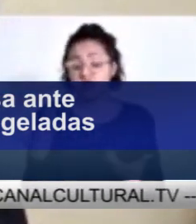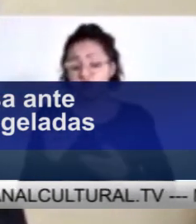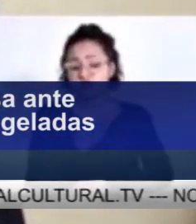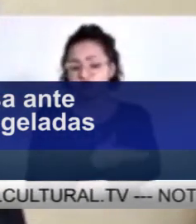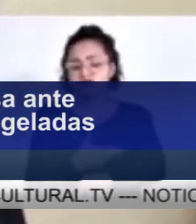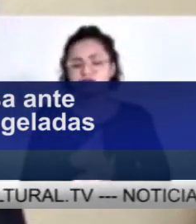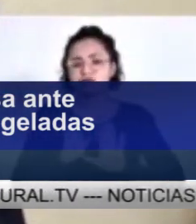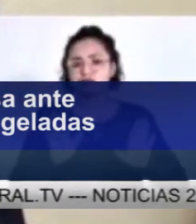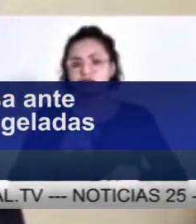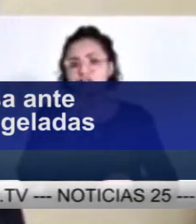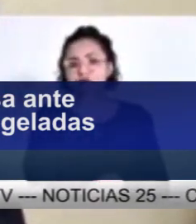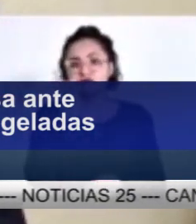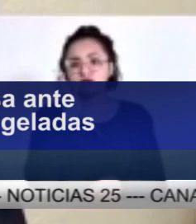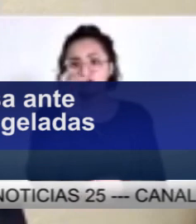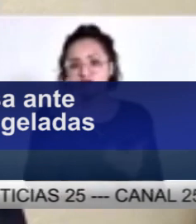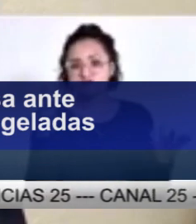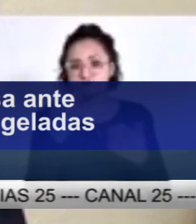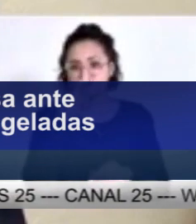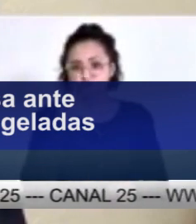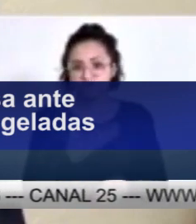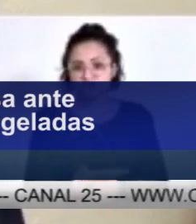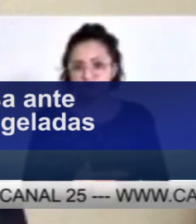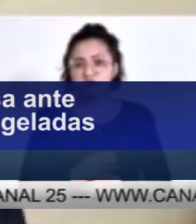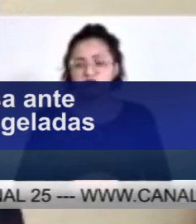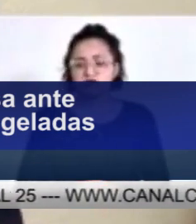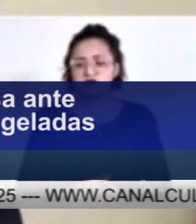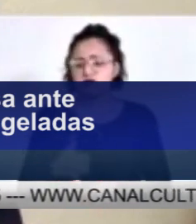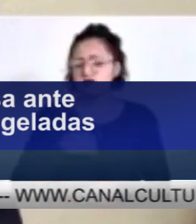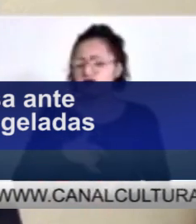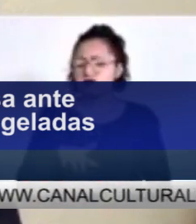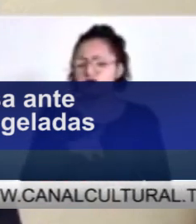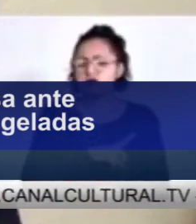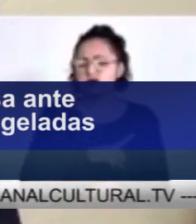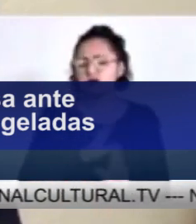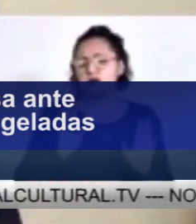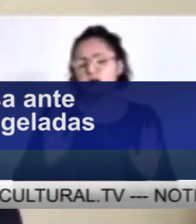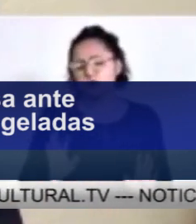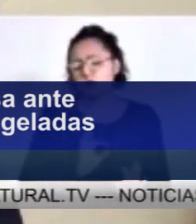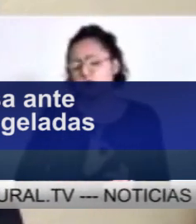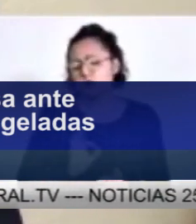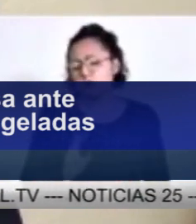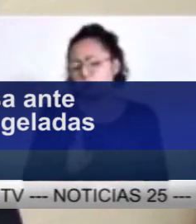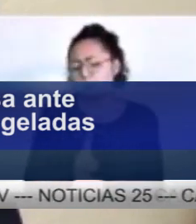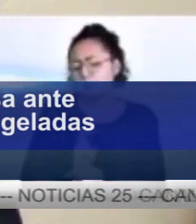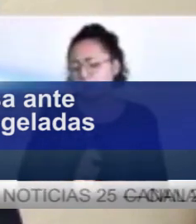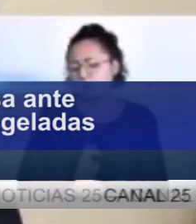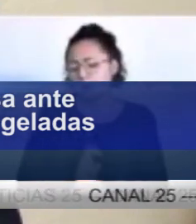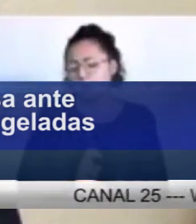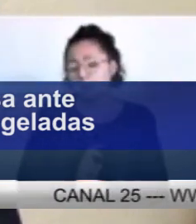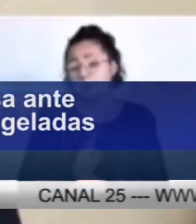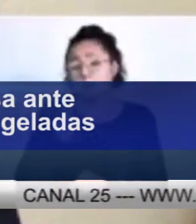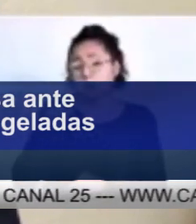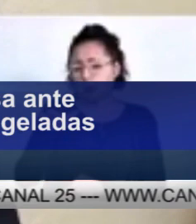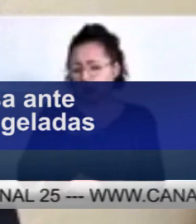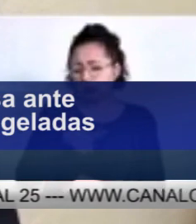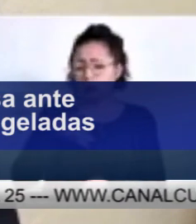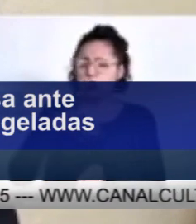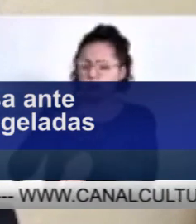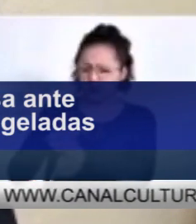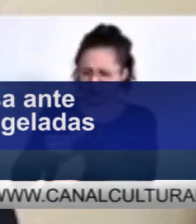un tema totalmente de carácter federal por lo cual exhortó a los líderes de antorcha campesina a